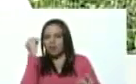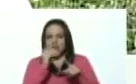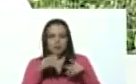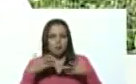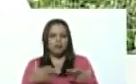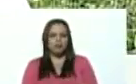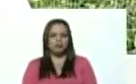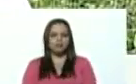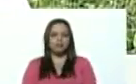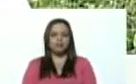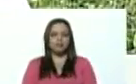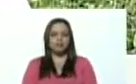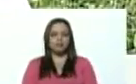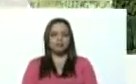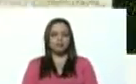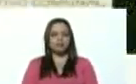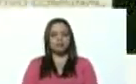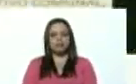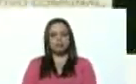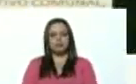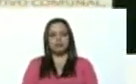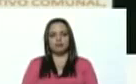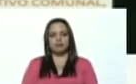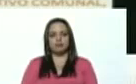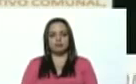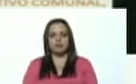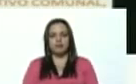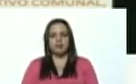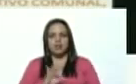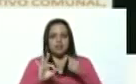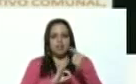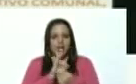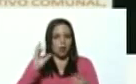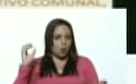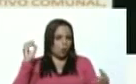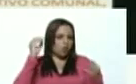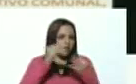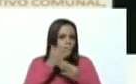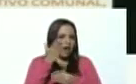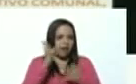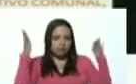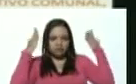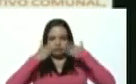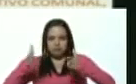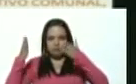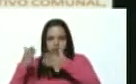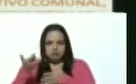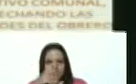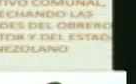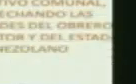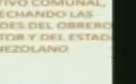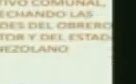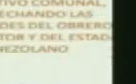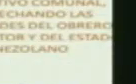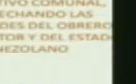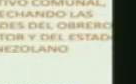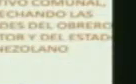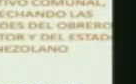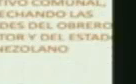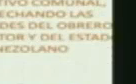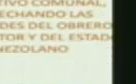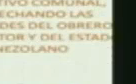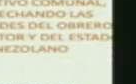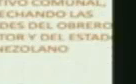con lo formativo, muy importante, mi comandante en jefe. Y para eso estamos presentando la certificación de saberes. Allá mismo